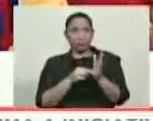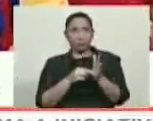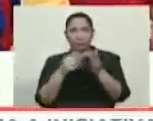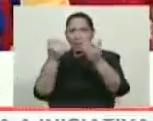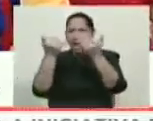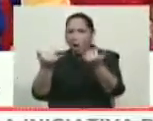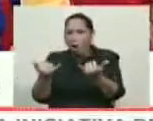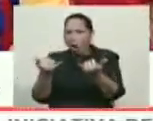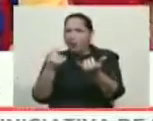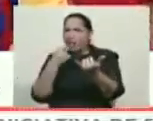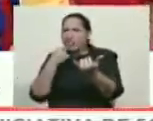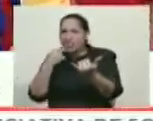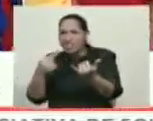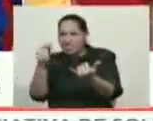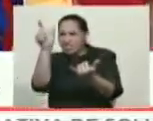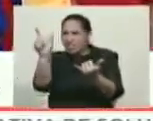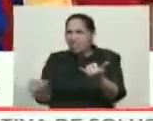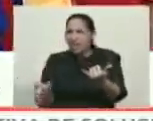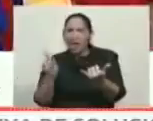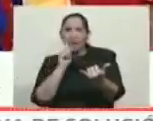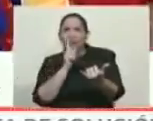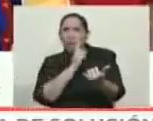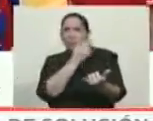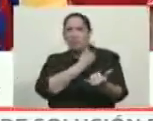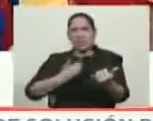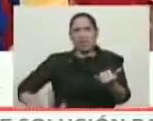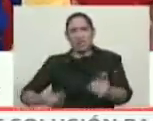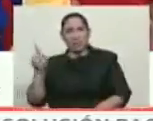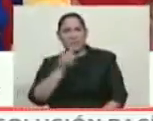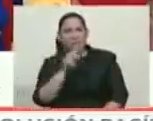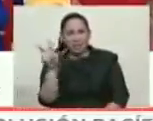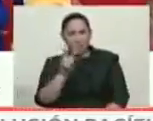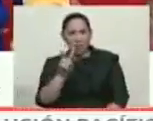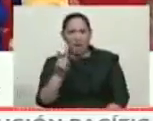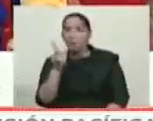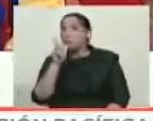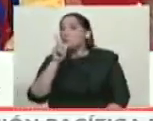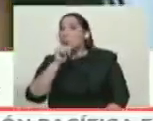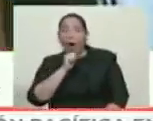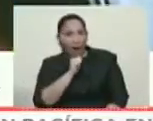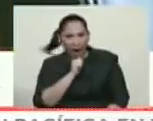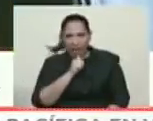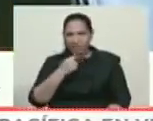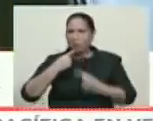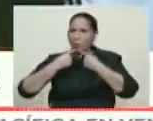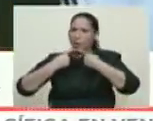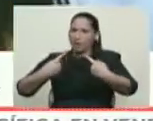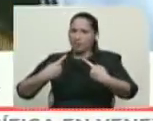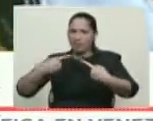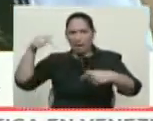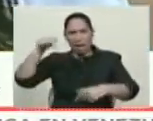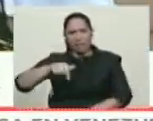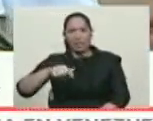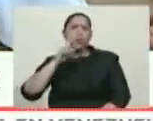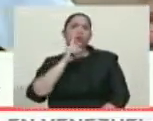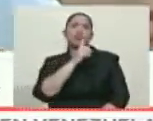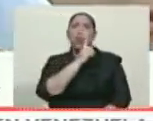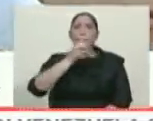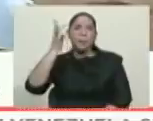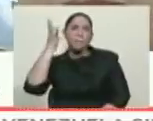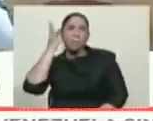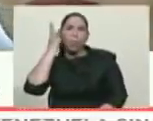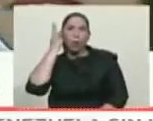ahora se dice presidente de Venezuela, porque no tiene, hay que decírselo, se lo voy a decir acá, a nombre de las